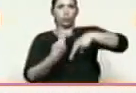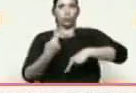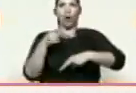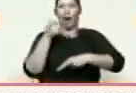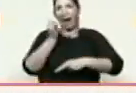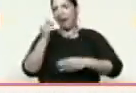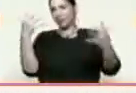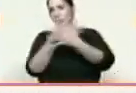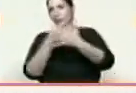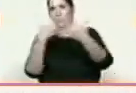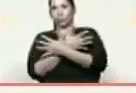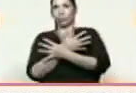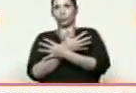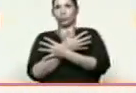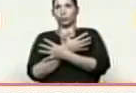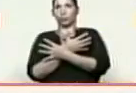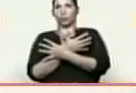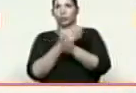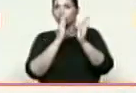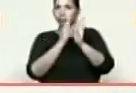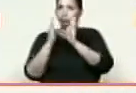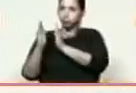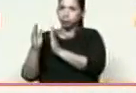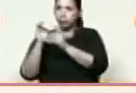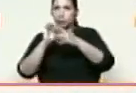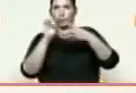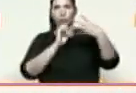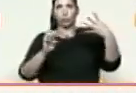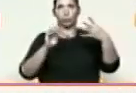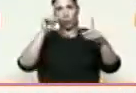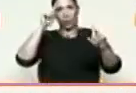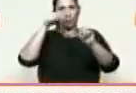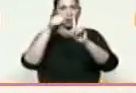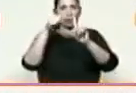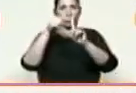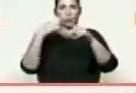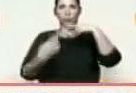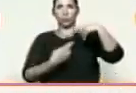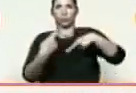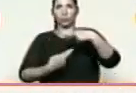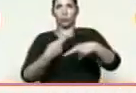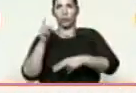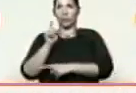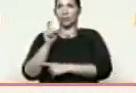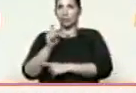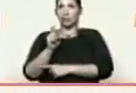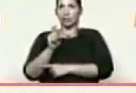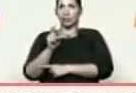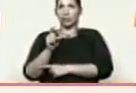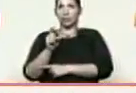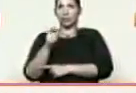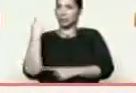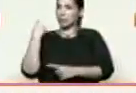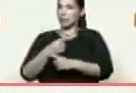la estructura del Estado con el objetivo de la contribución, de la revolución. Es necesario, hermano, achatar ese